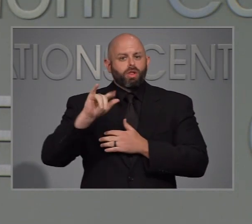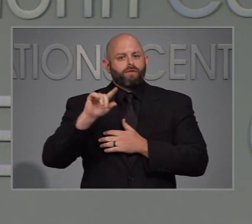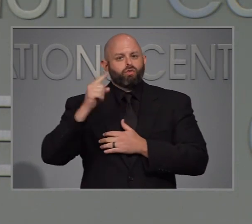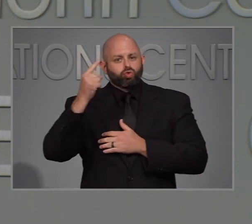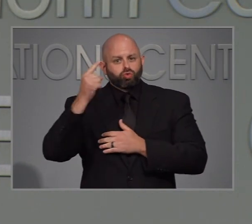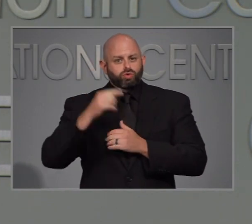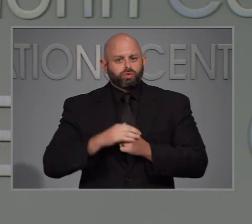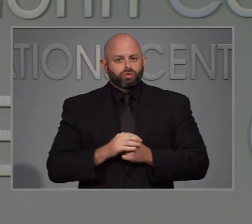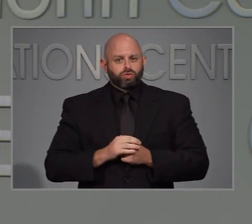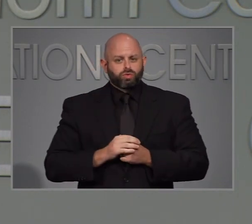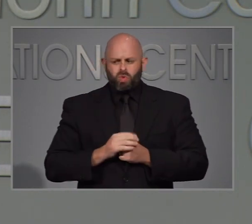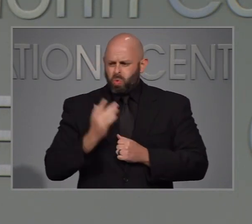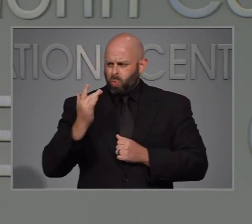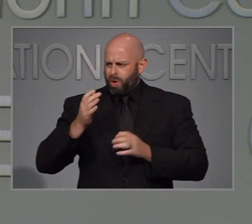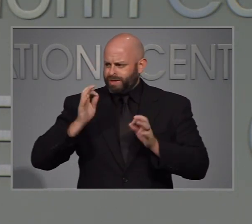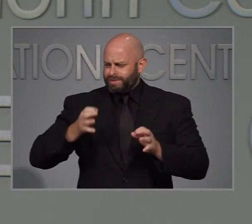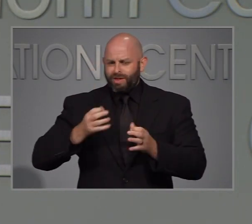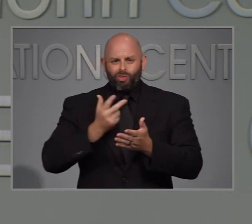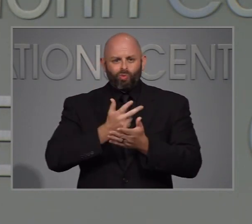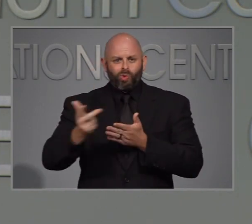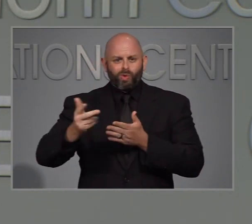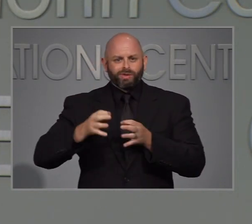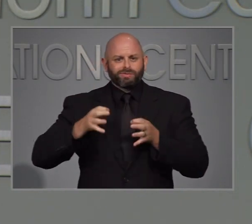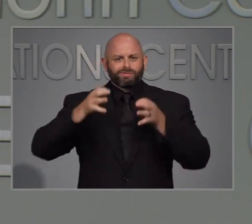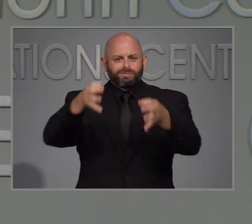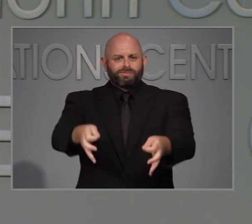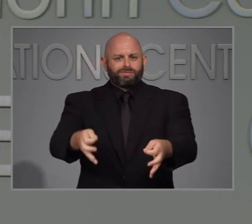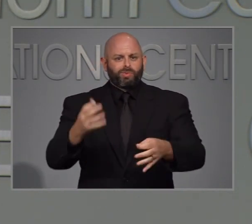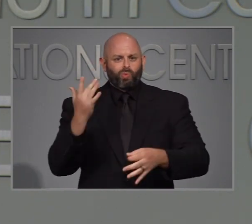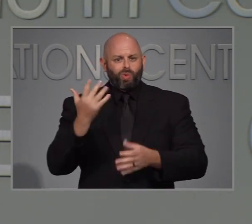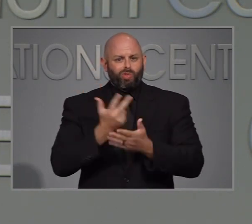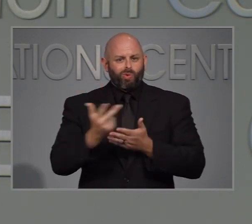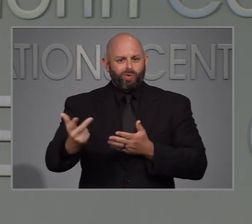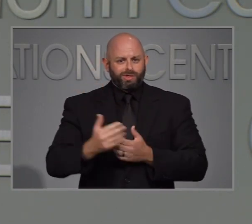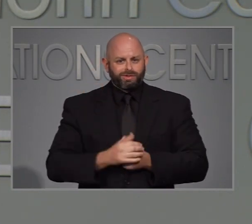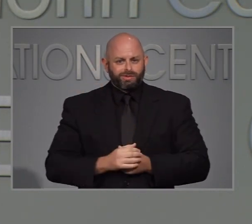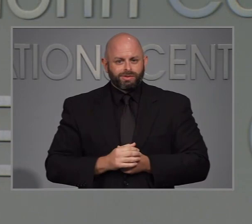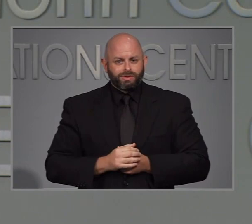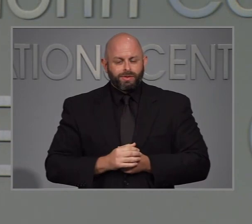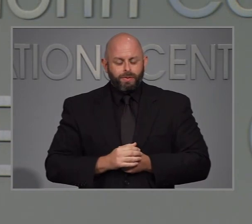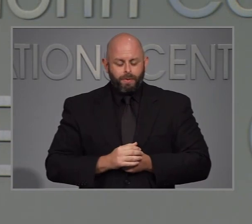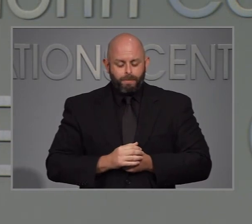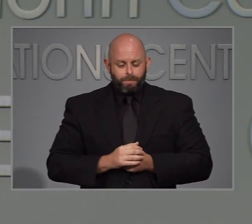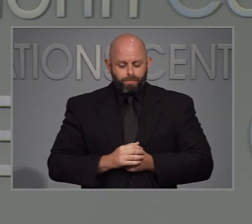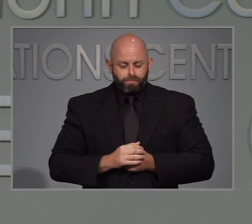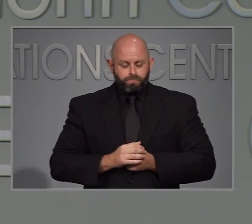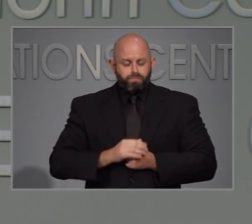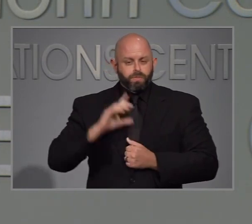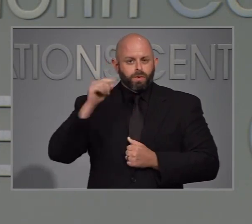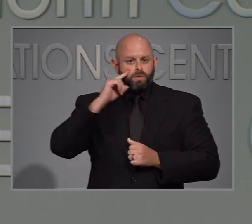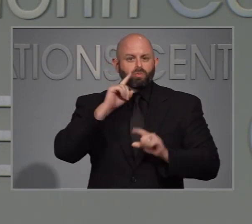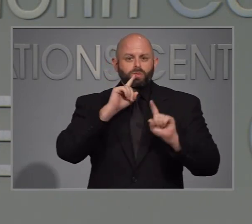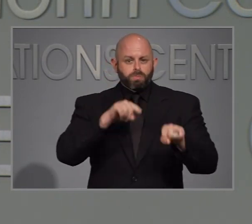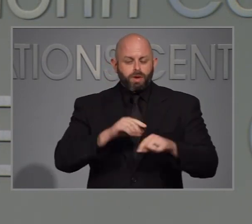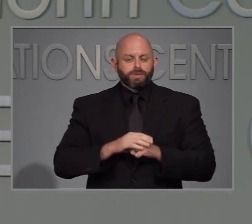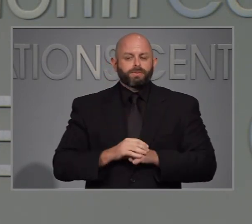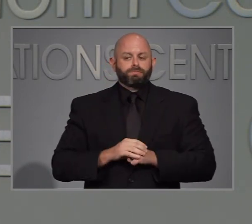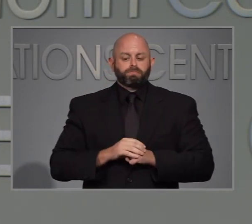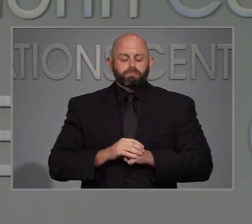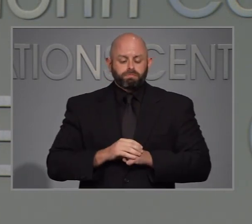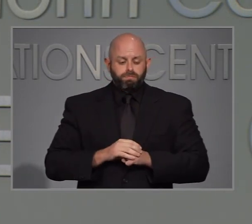¿Por qué tomó la decisión de aplazar el cambio de fase por 3 semanas más? Respuesta: porque los